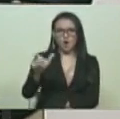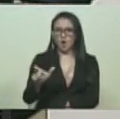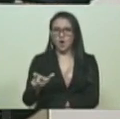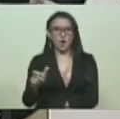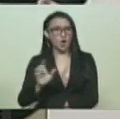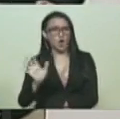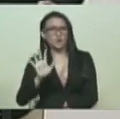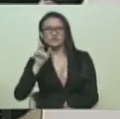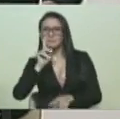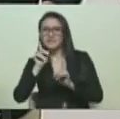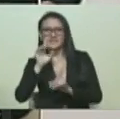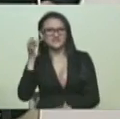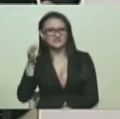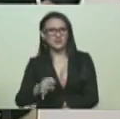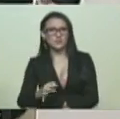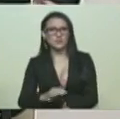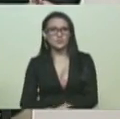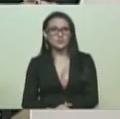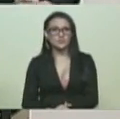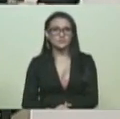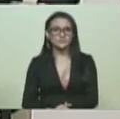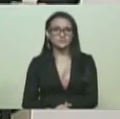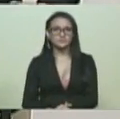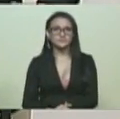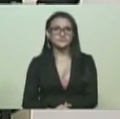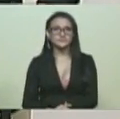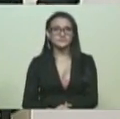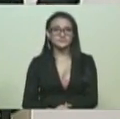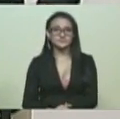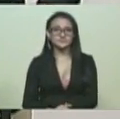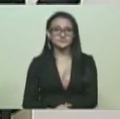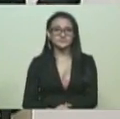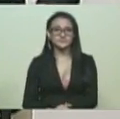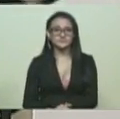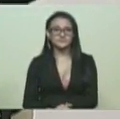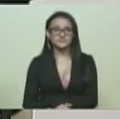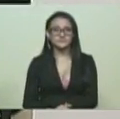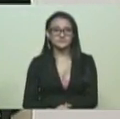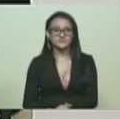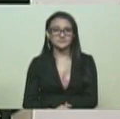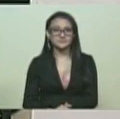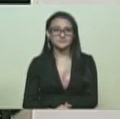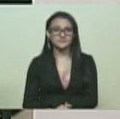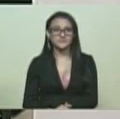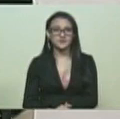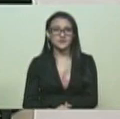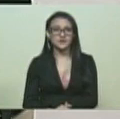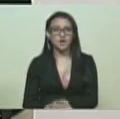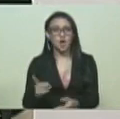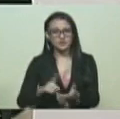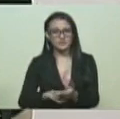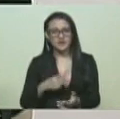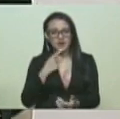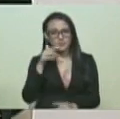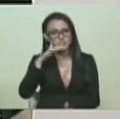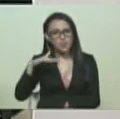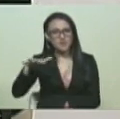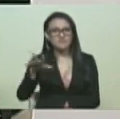todo esto, porque son cobardes. de nuevo al pueblo de Venezuela.